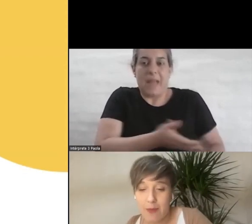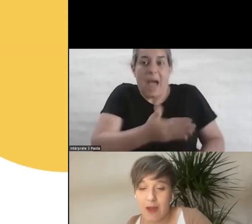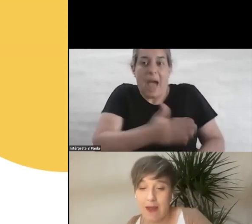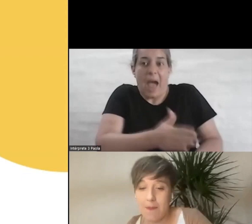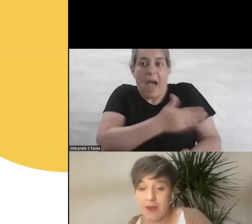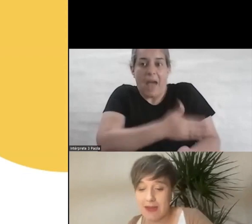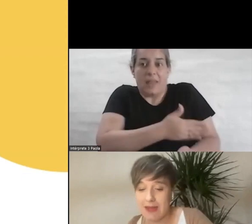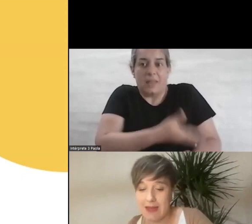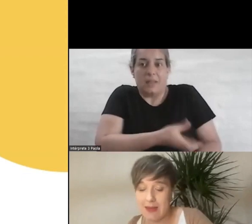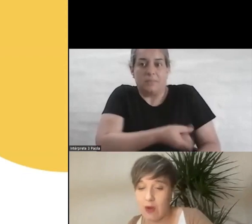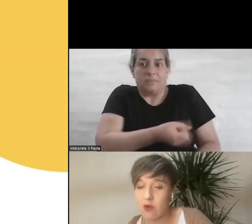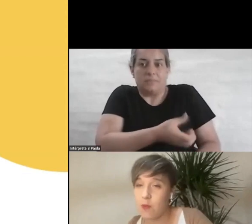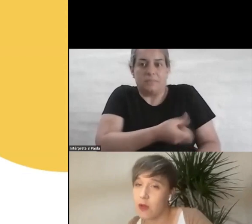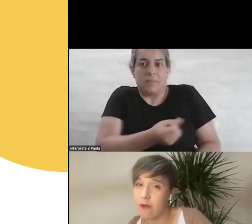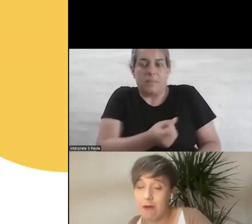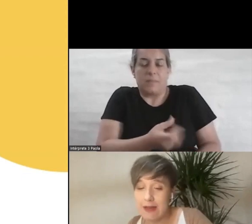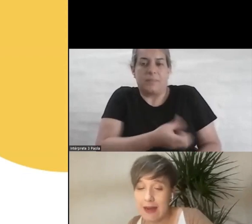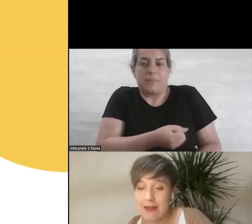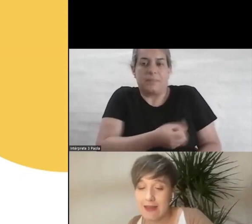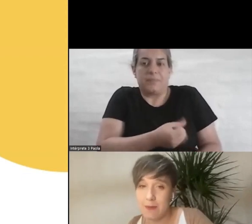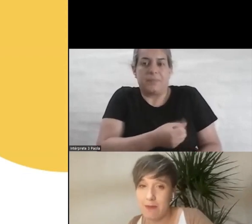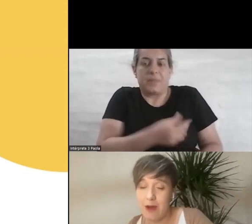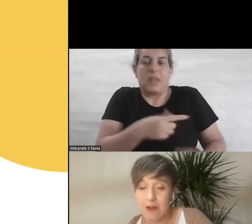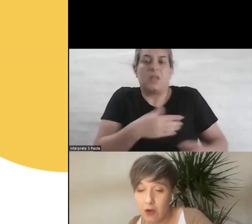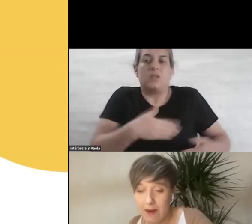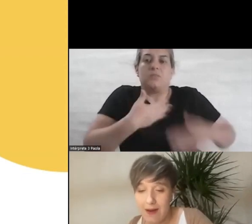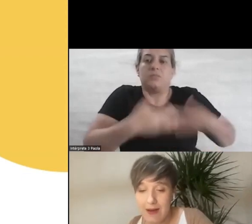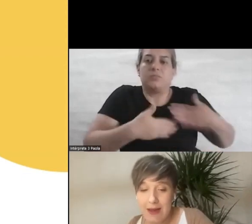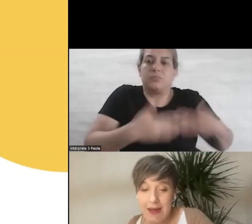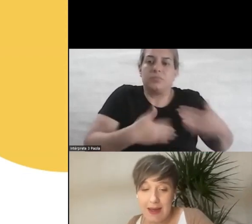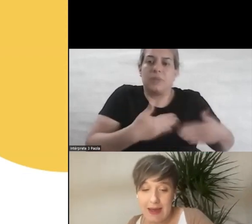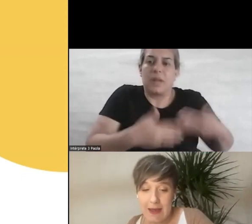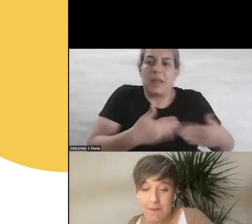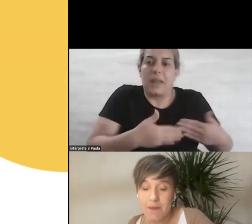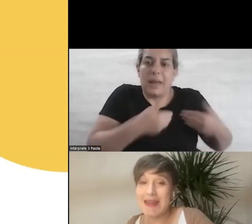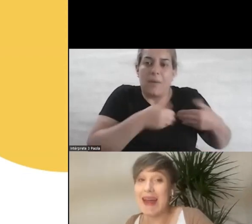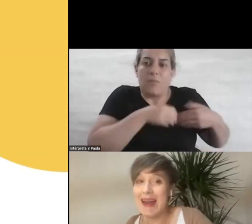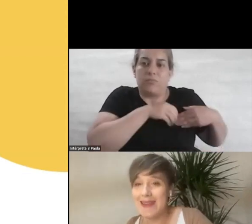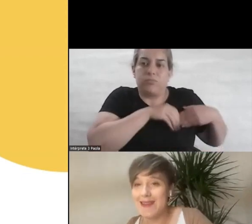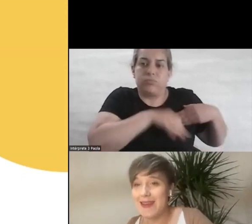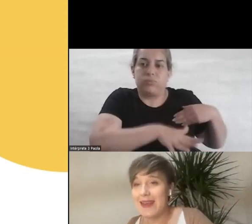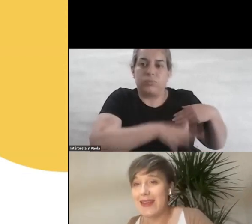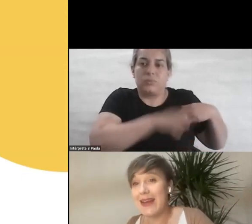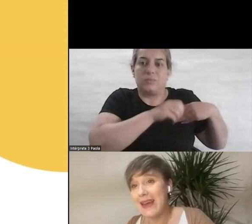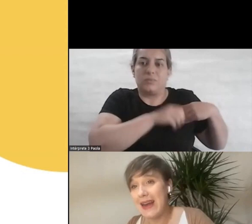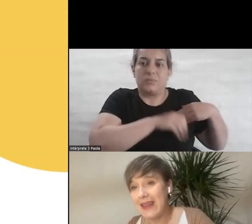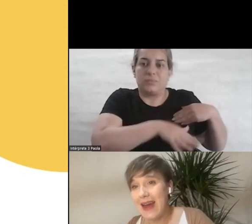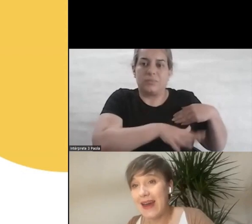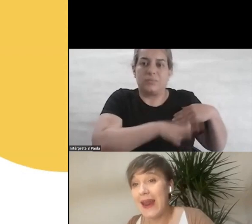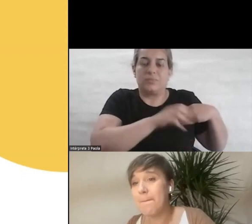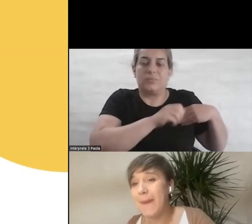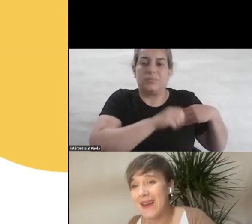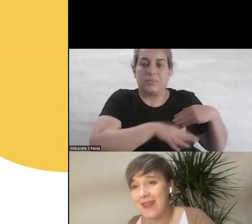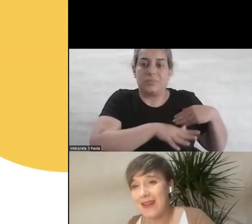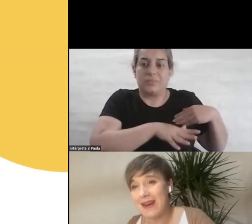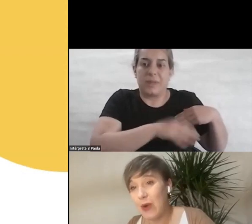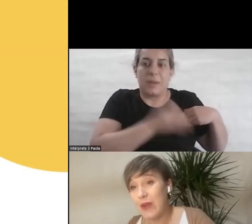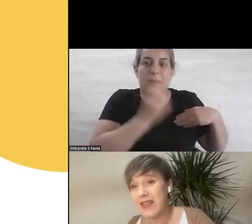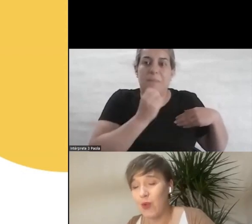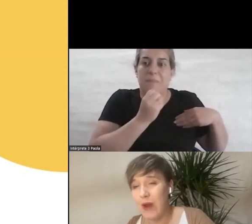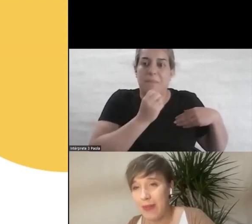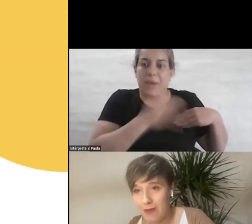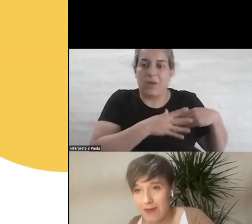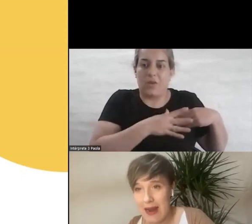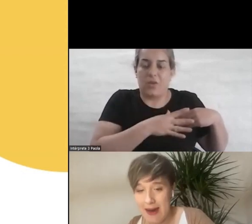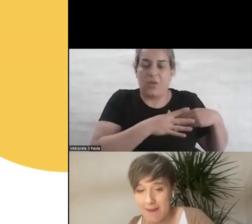bien, ¿vale? Porque si estimulamos un poquito con el sacaleches previo a la toma, el sacaleches es el que realiza gran parte del trabajo